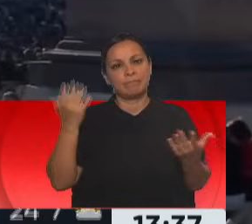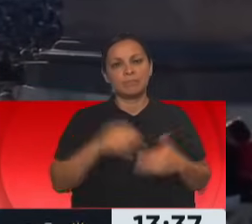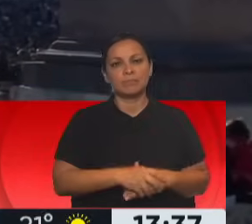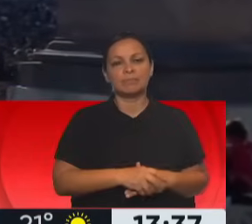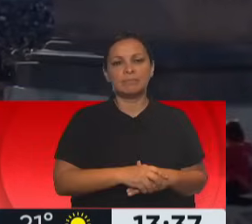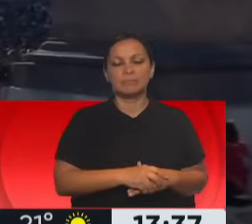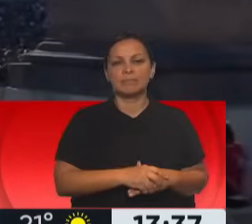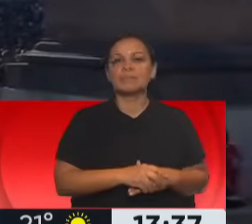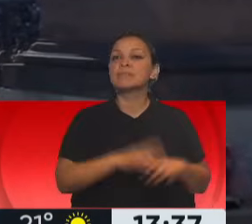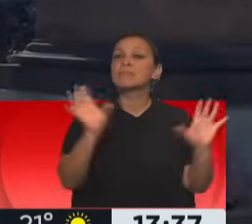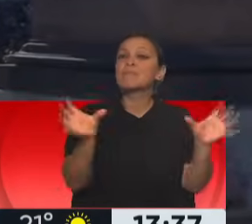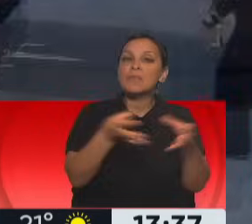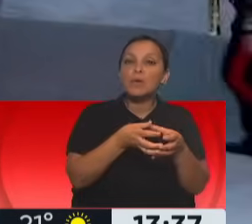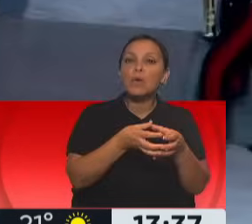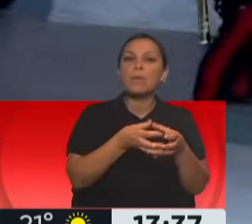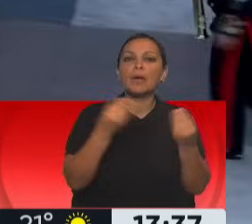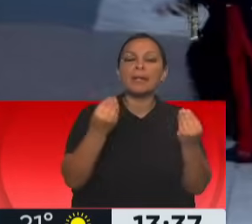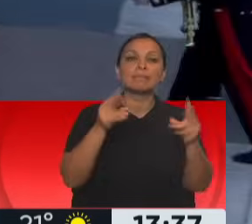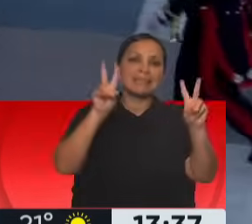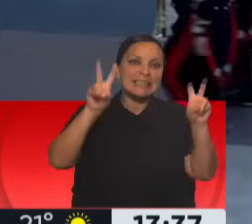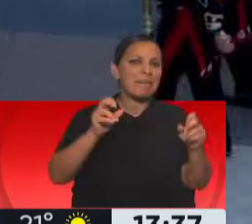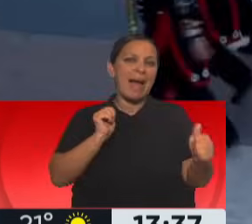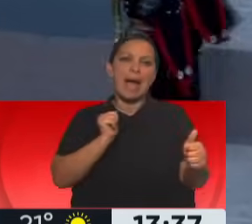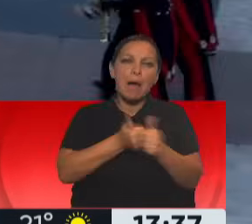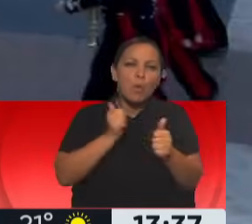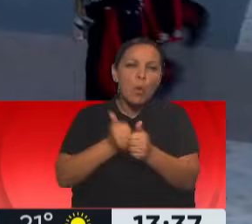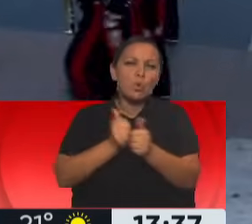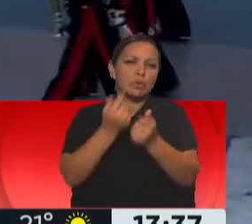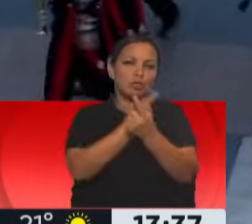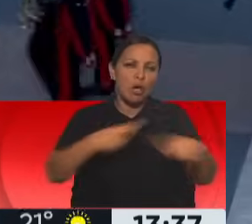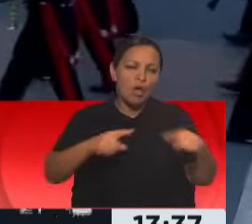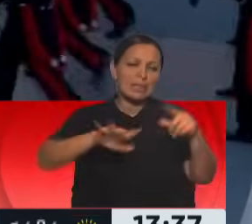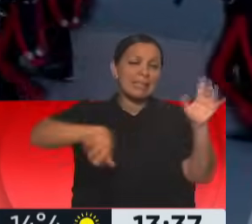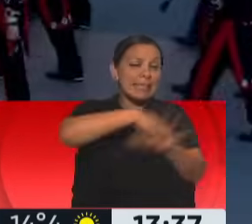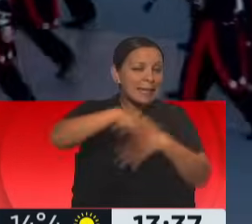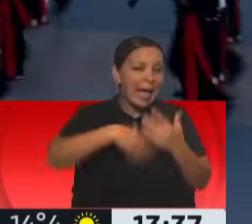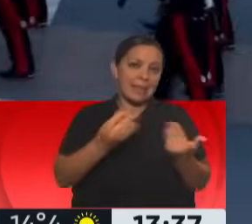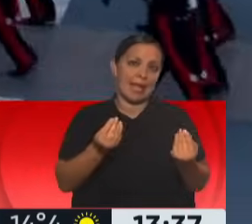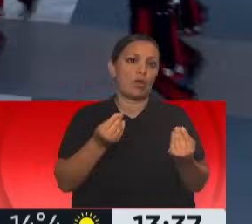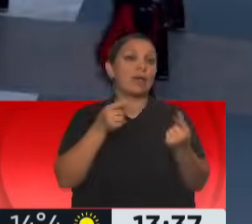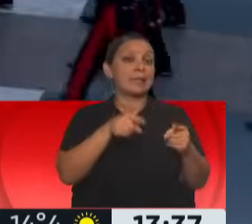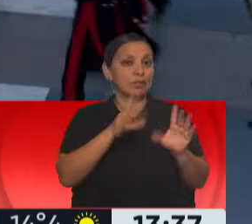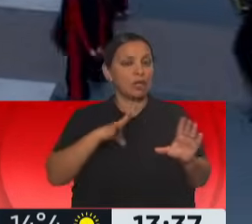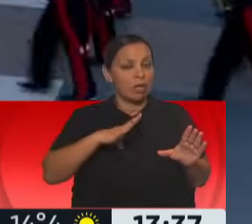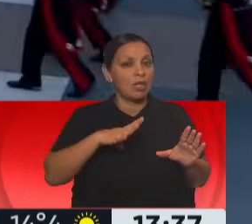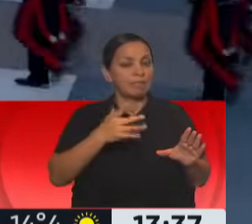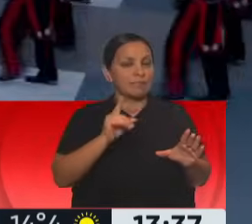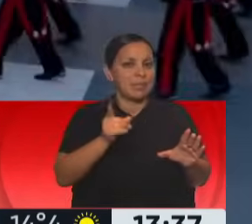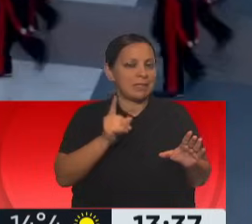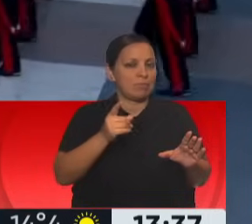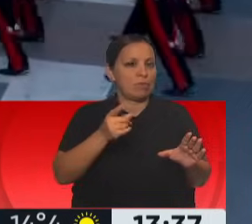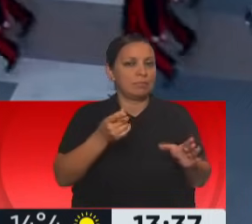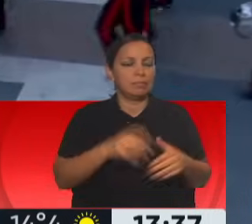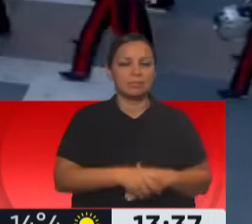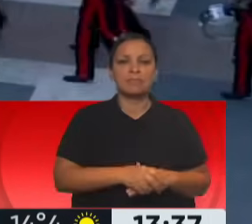grupo muy importante con lo que son abusos sexuales. Es un escándalo para la Iglesia lo que sucedió